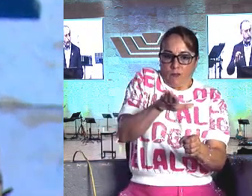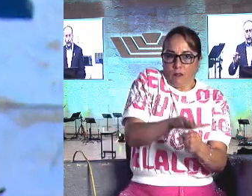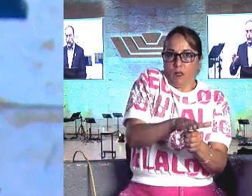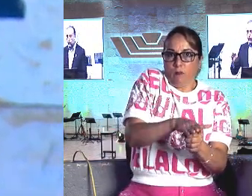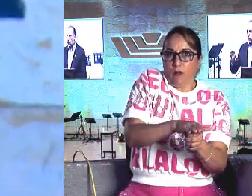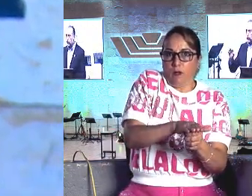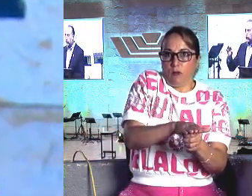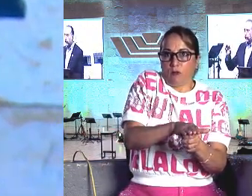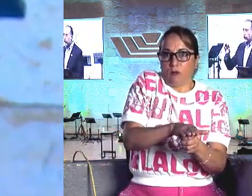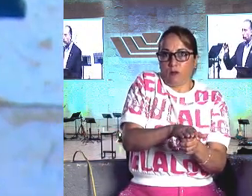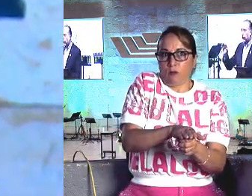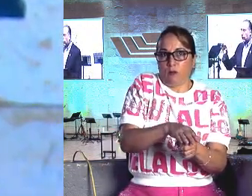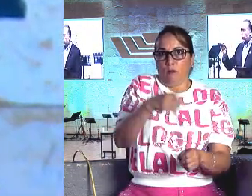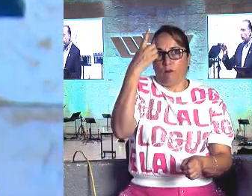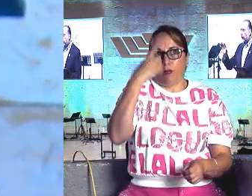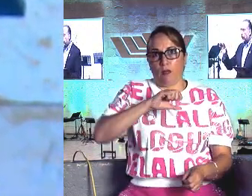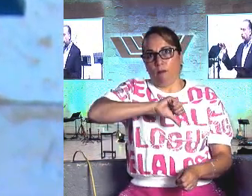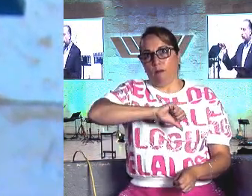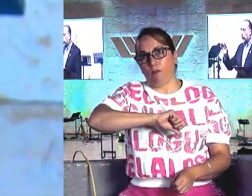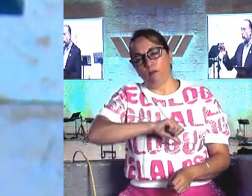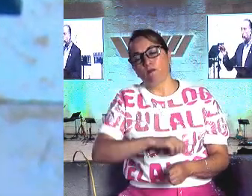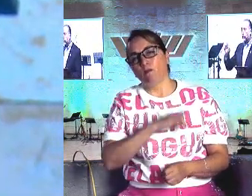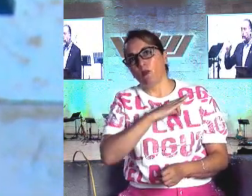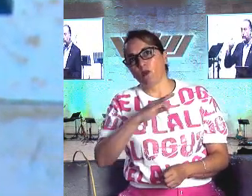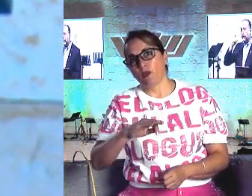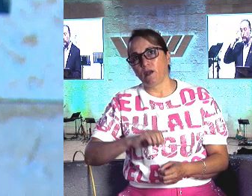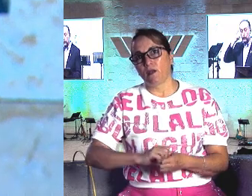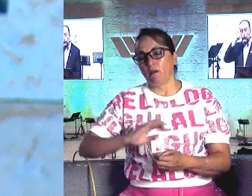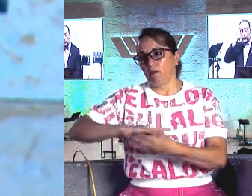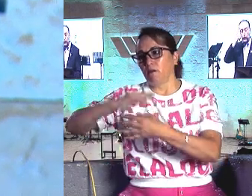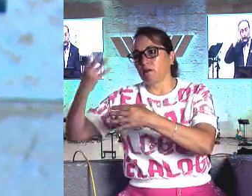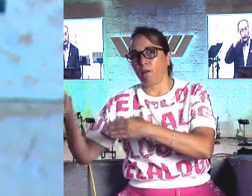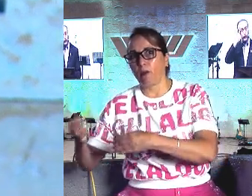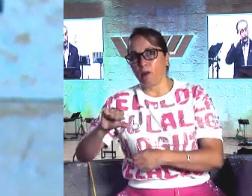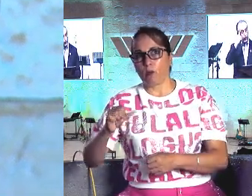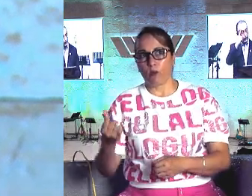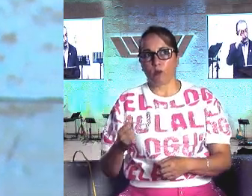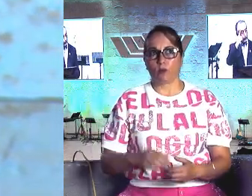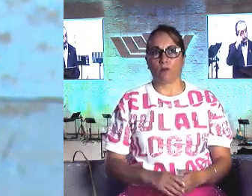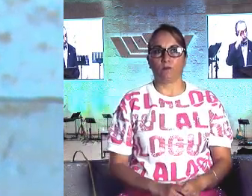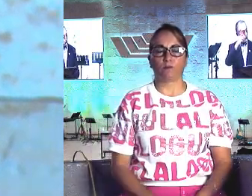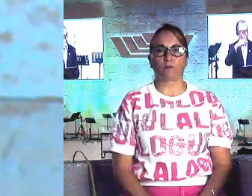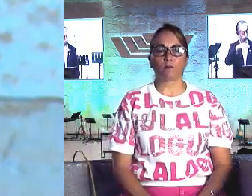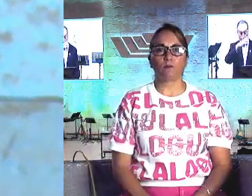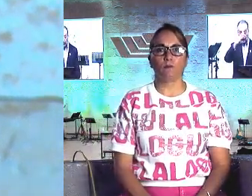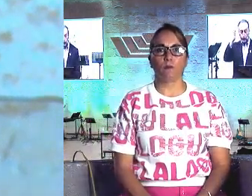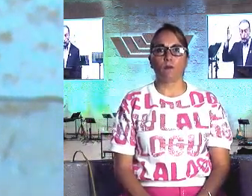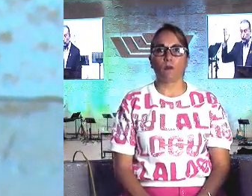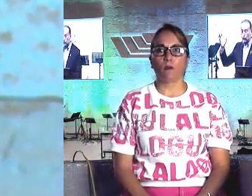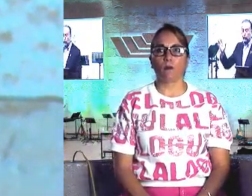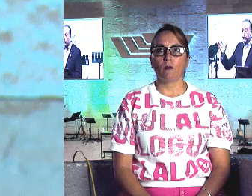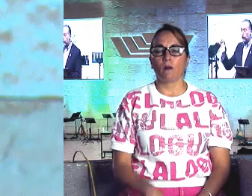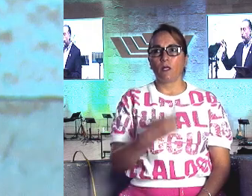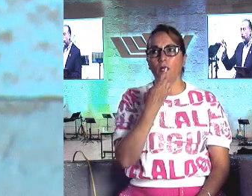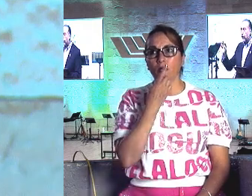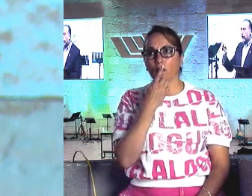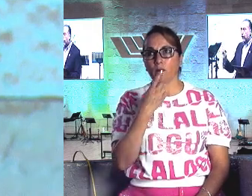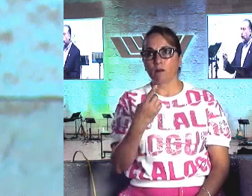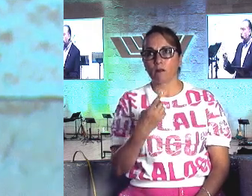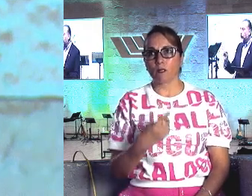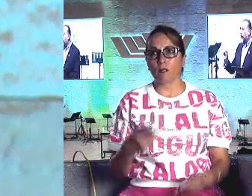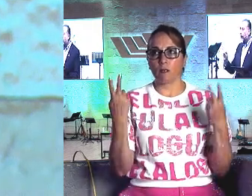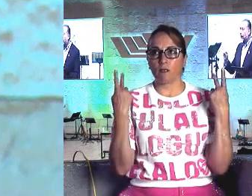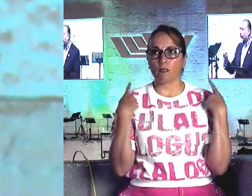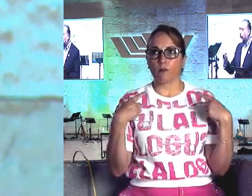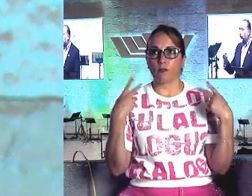Y a lo mejor, ahora yo no sabía hasta que un día vino una persona y me platicó todo su problema. Hay